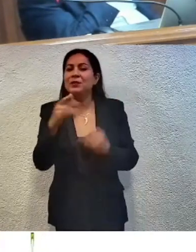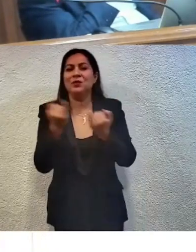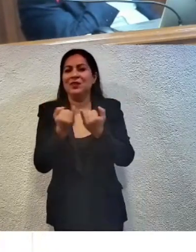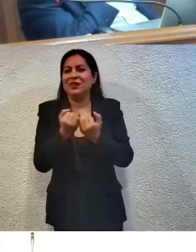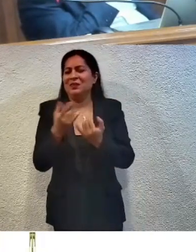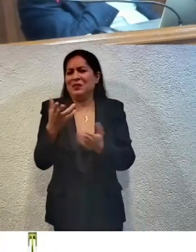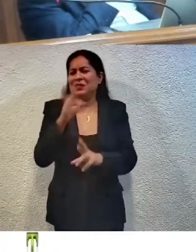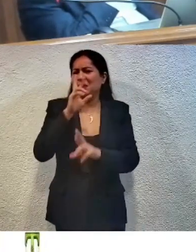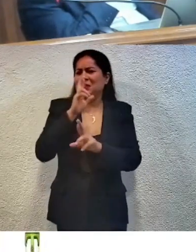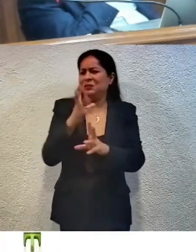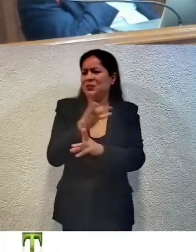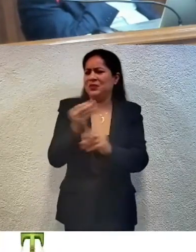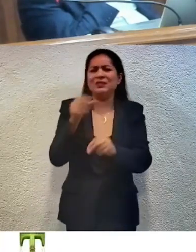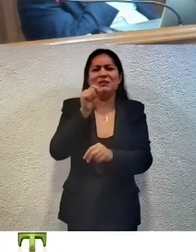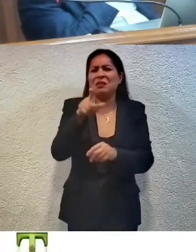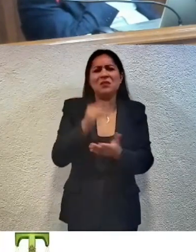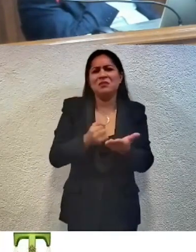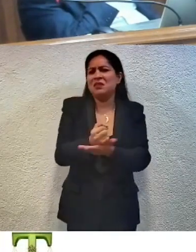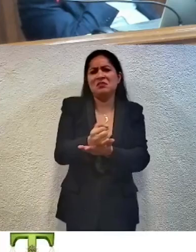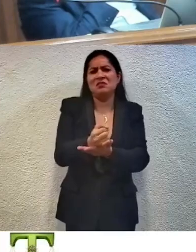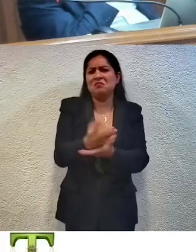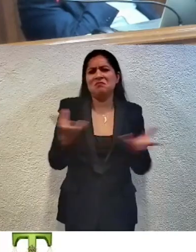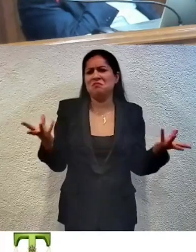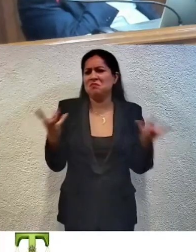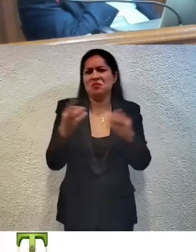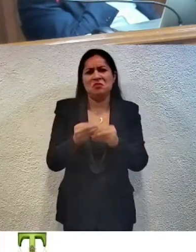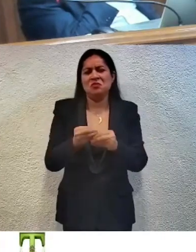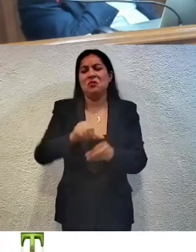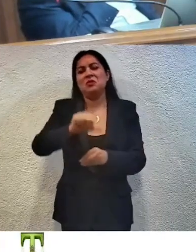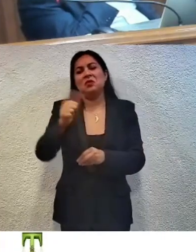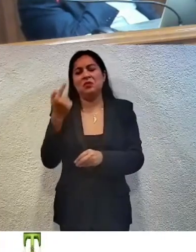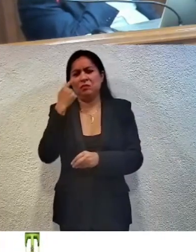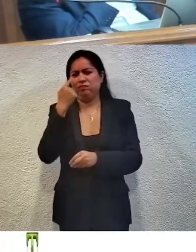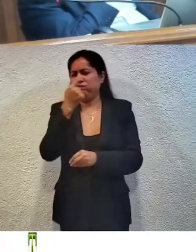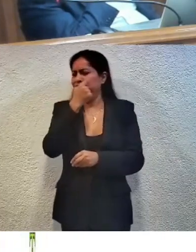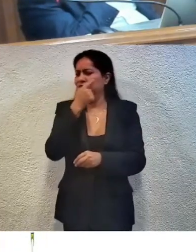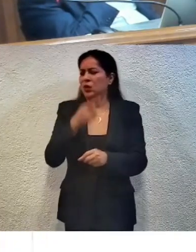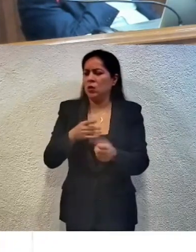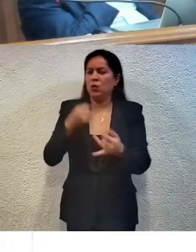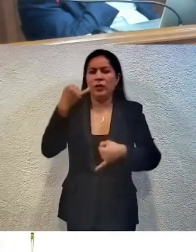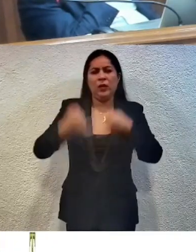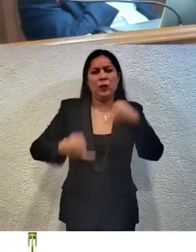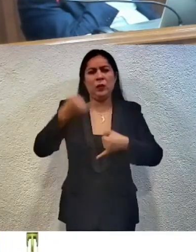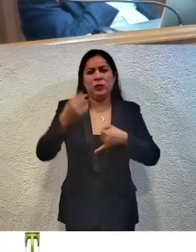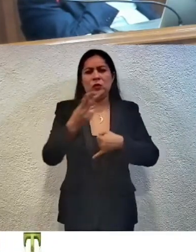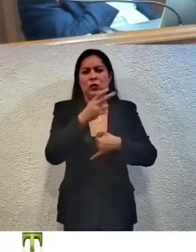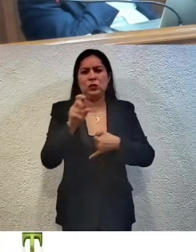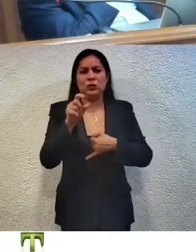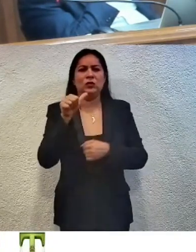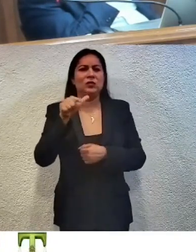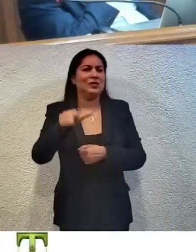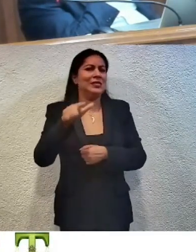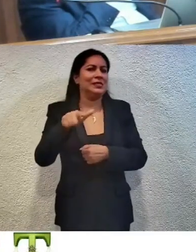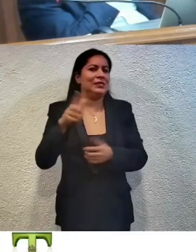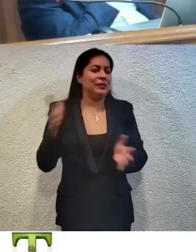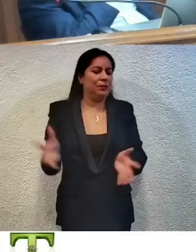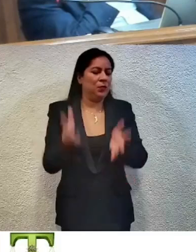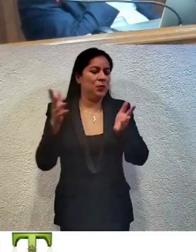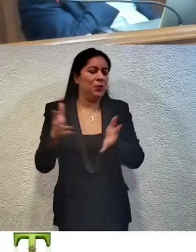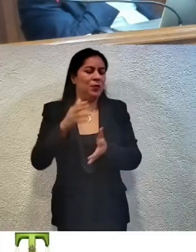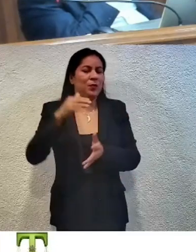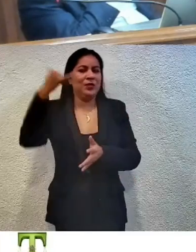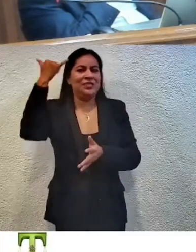su resolución en una misma sentencia. En otro aspecto, con relación al juicio ciudadano 217, promovido por